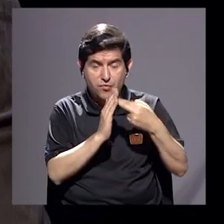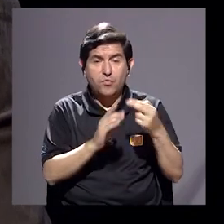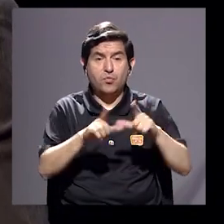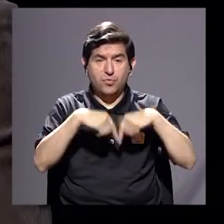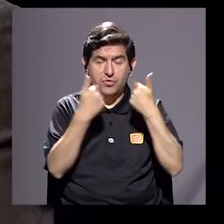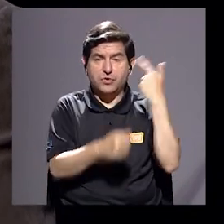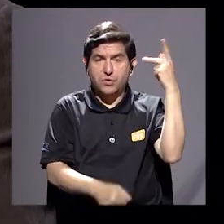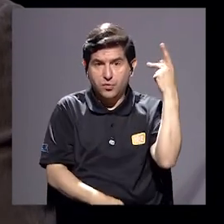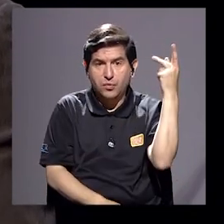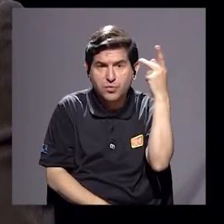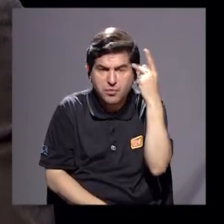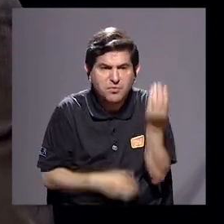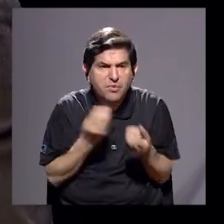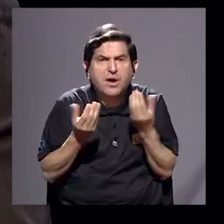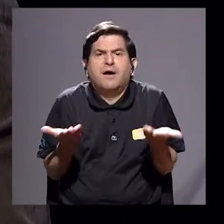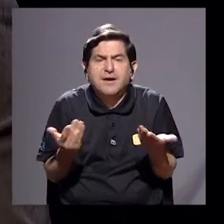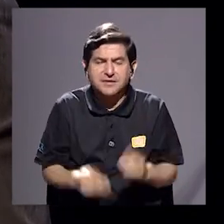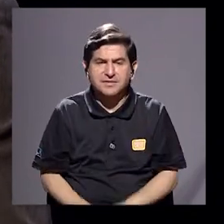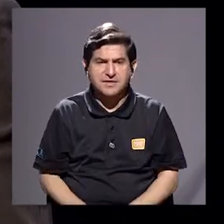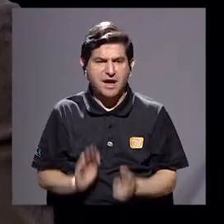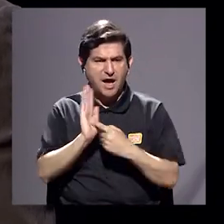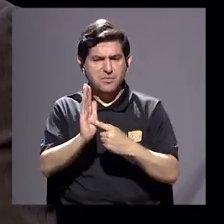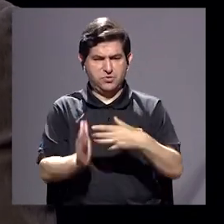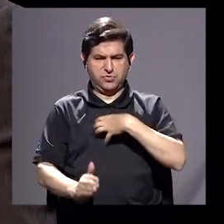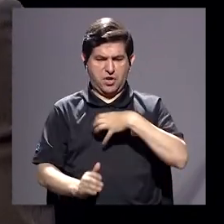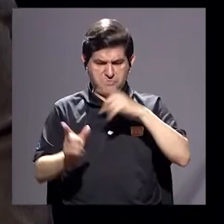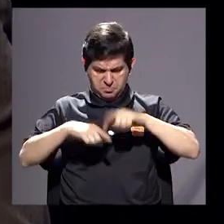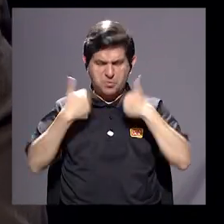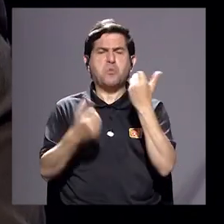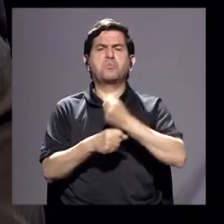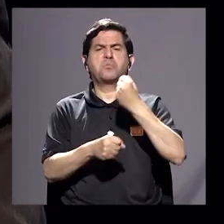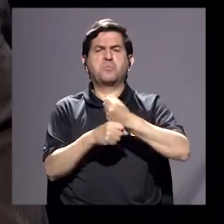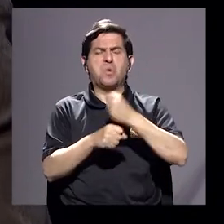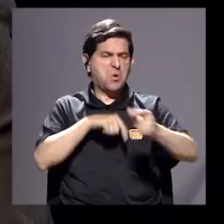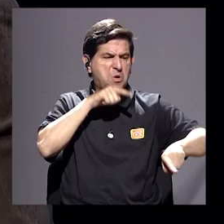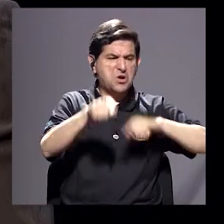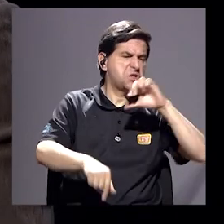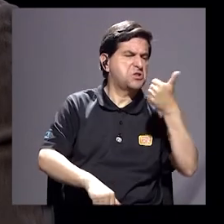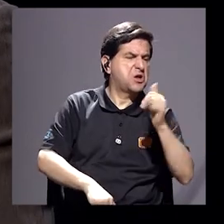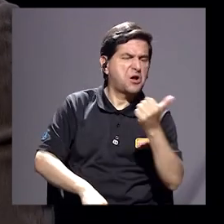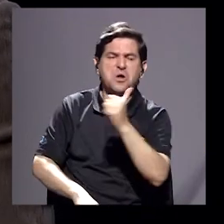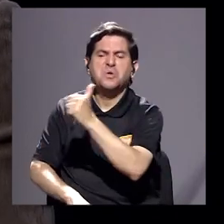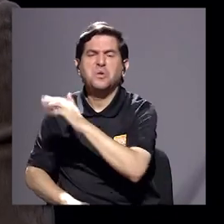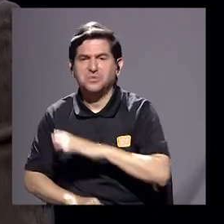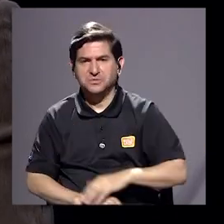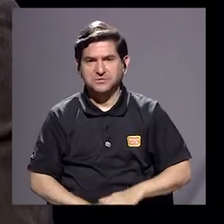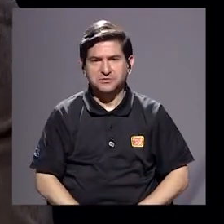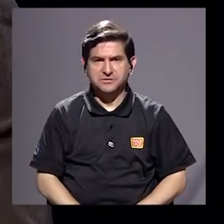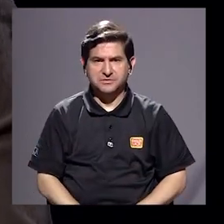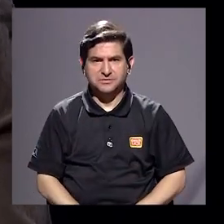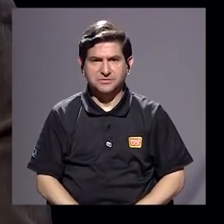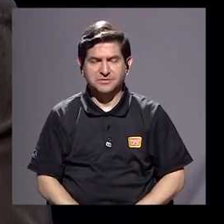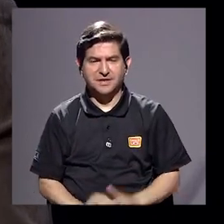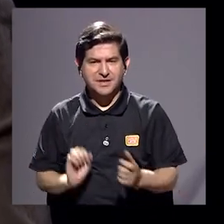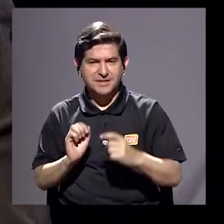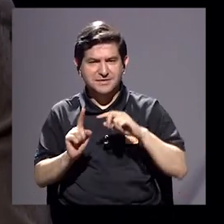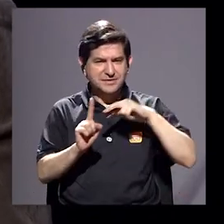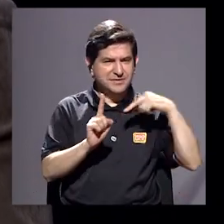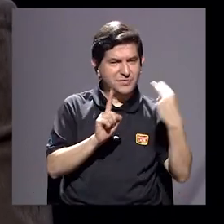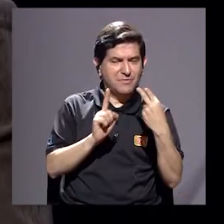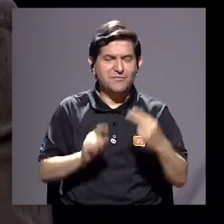fracciones políticas para conocer más lo que hace su fracción es criticar las otras fracciones y dar un enfoque